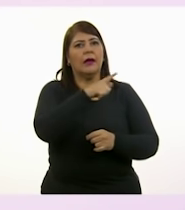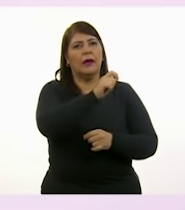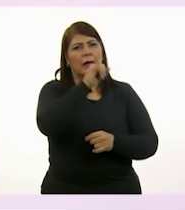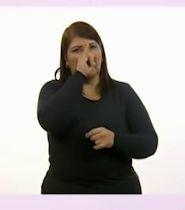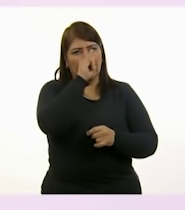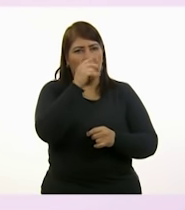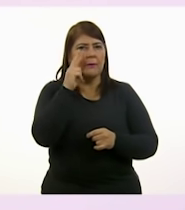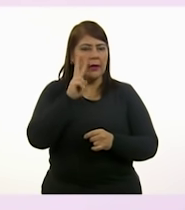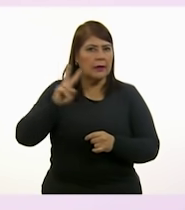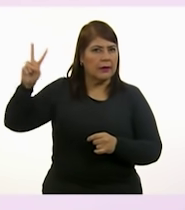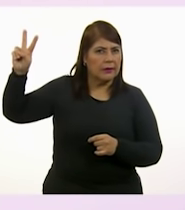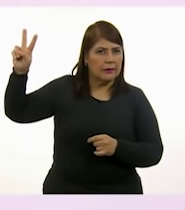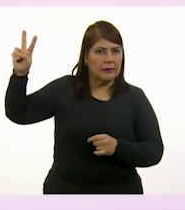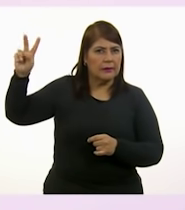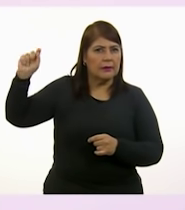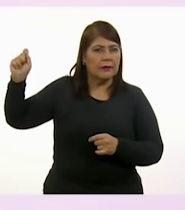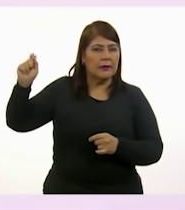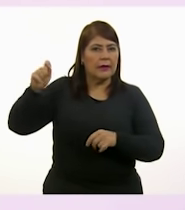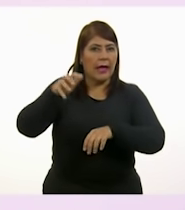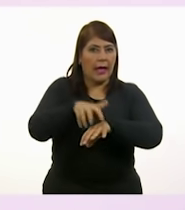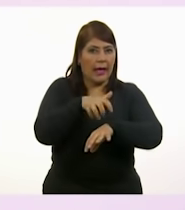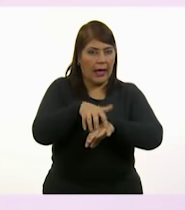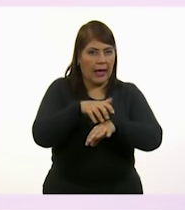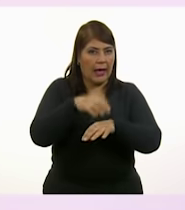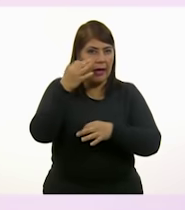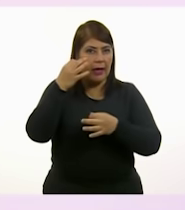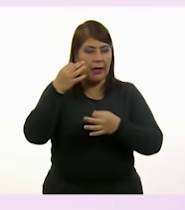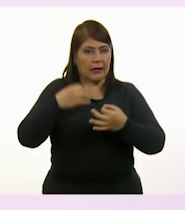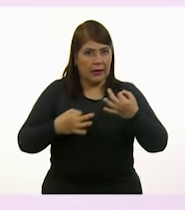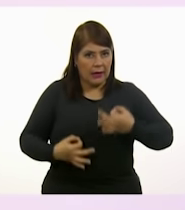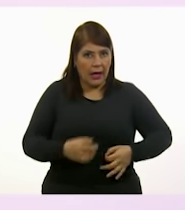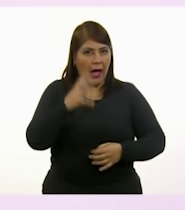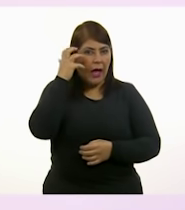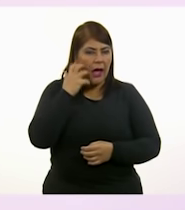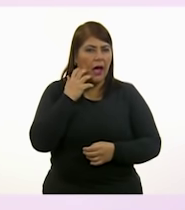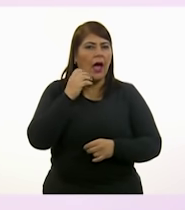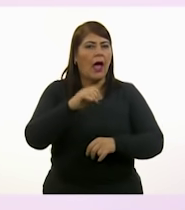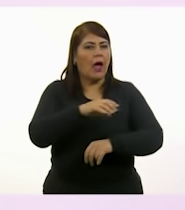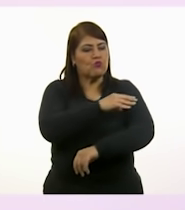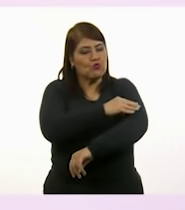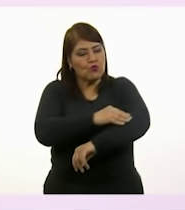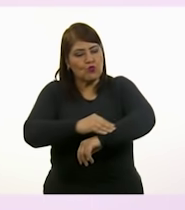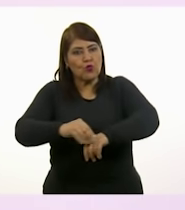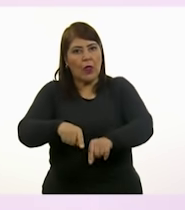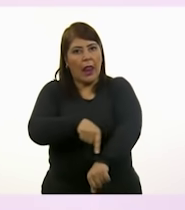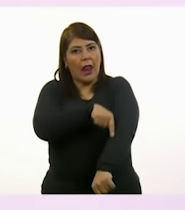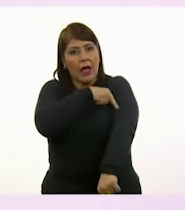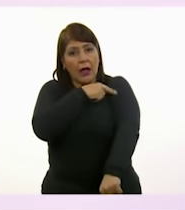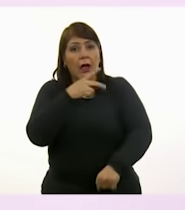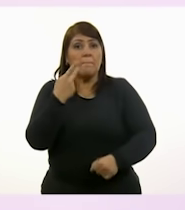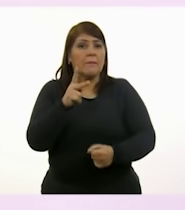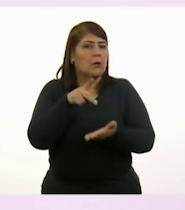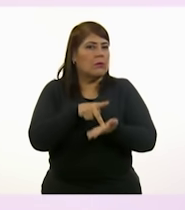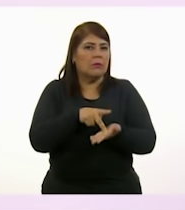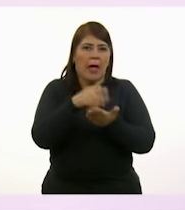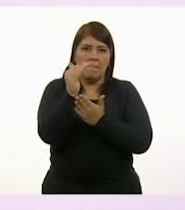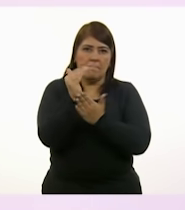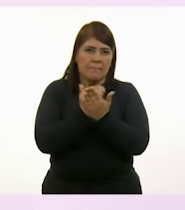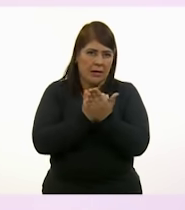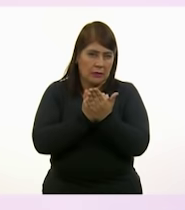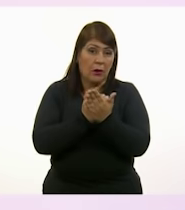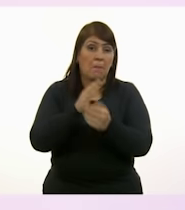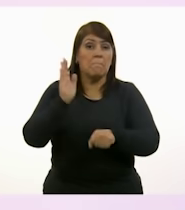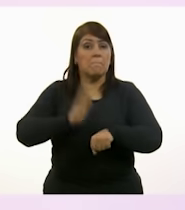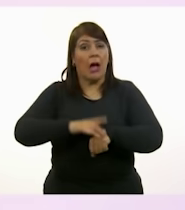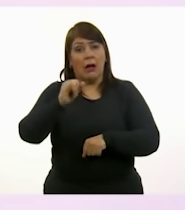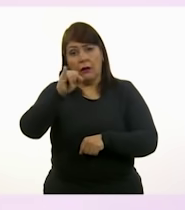del leopardo son largas y son delgadas El peso del leopardo no es tan grande como el del